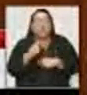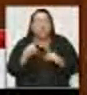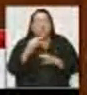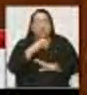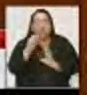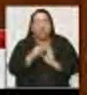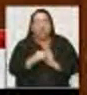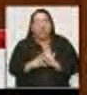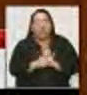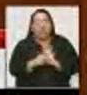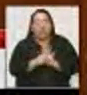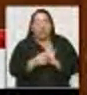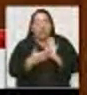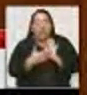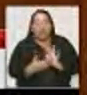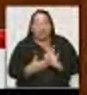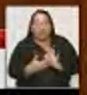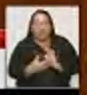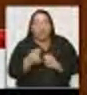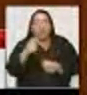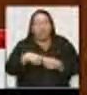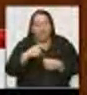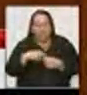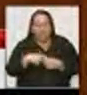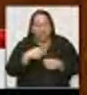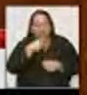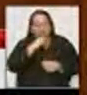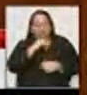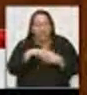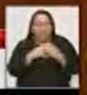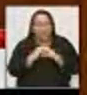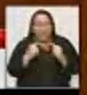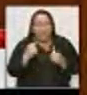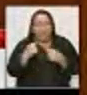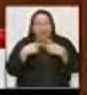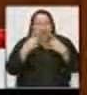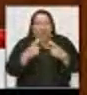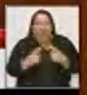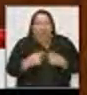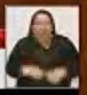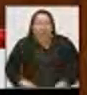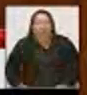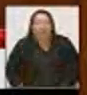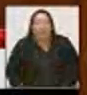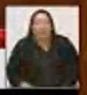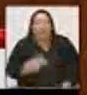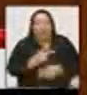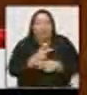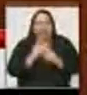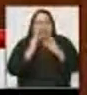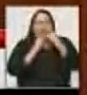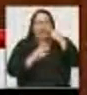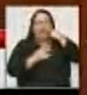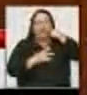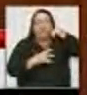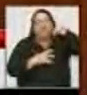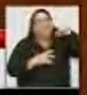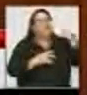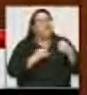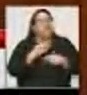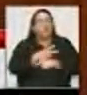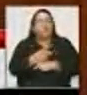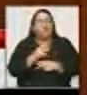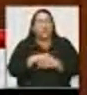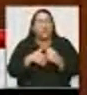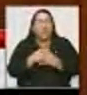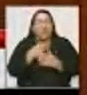referidos proyectos de ley resaltan participación de las mujeres en el sistema democrático, prevención, atención y sanción de la violencia